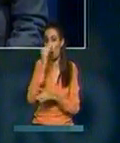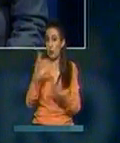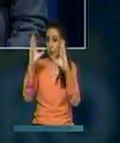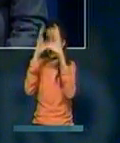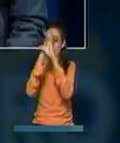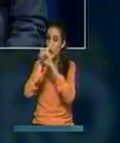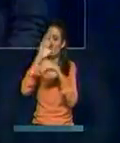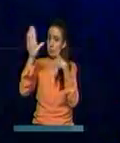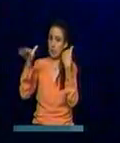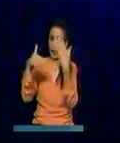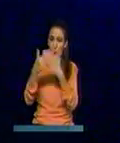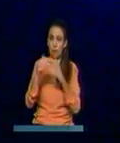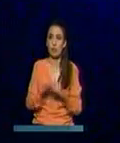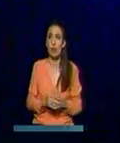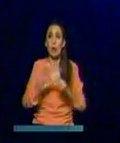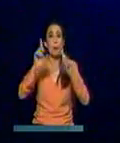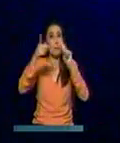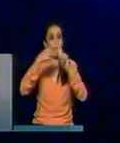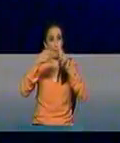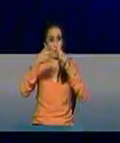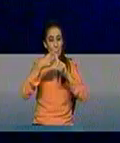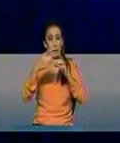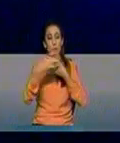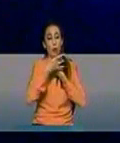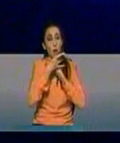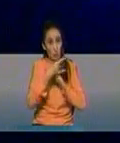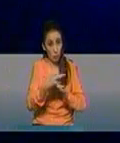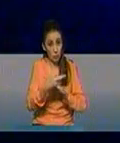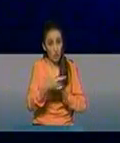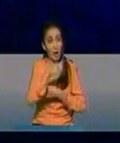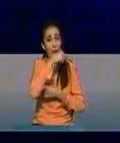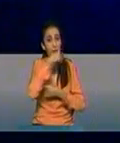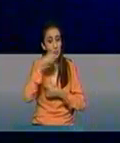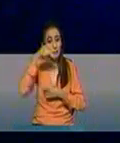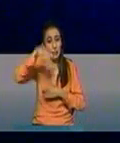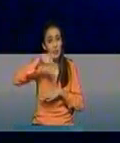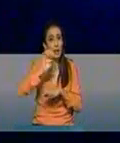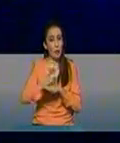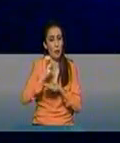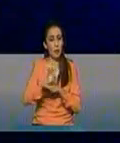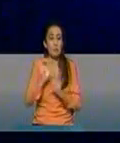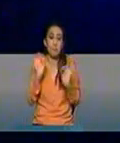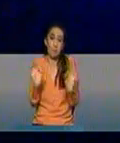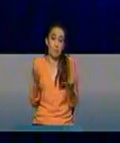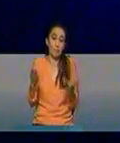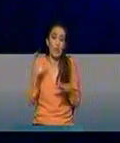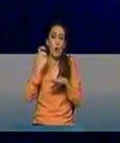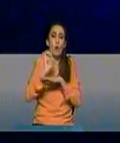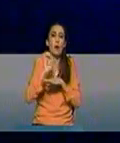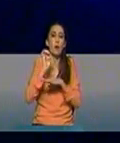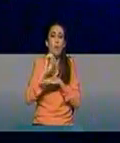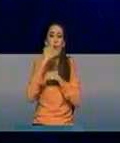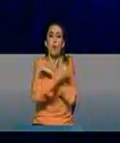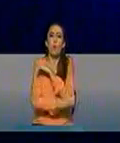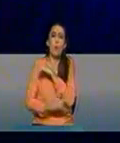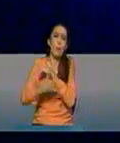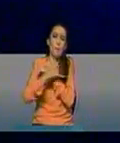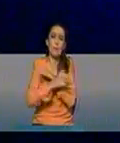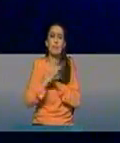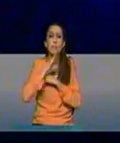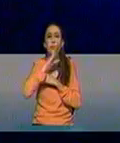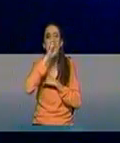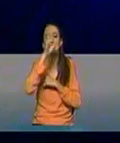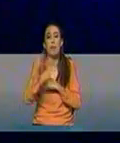¿a quién no le gusta degustar de una buena cerveza en el Ecuador? Un país que acompaña